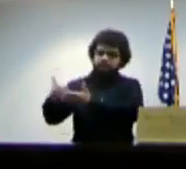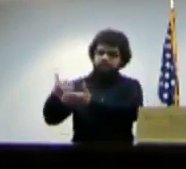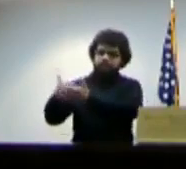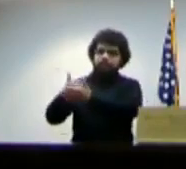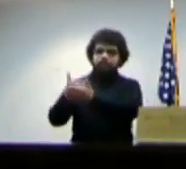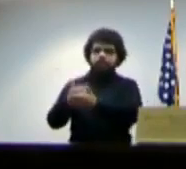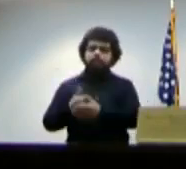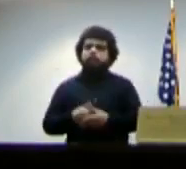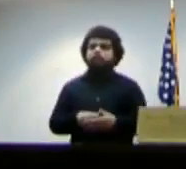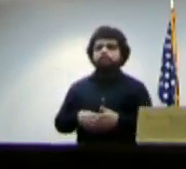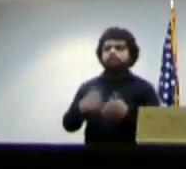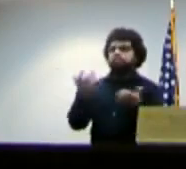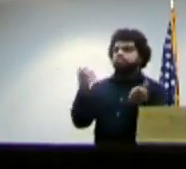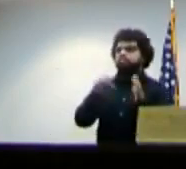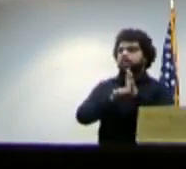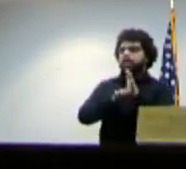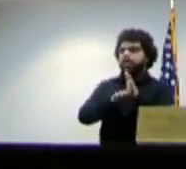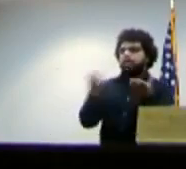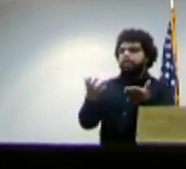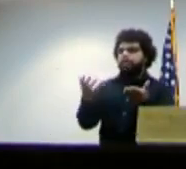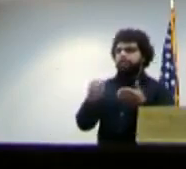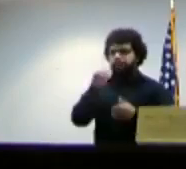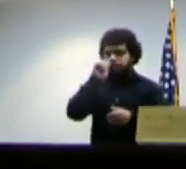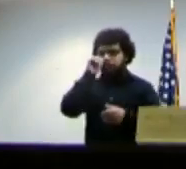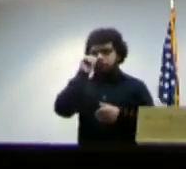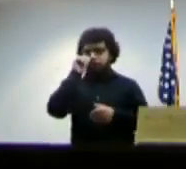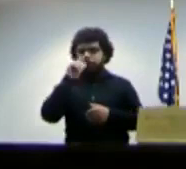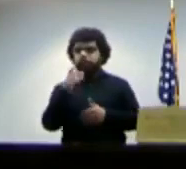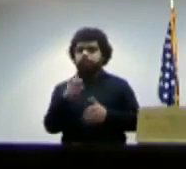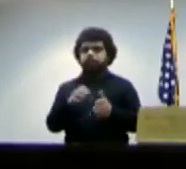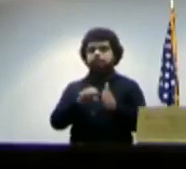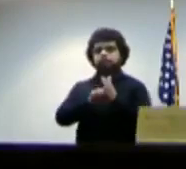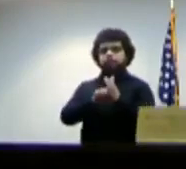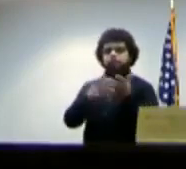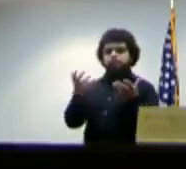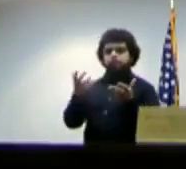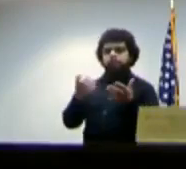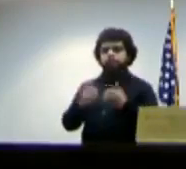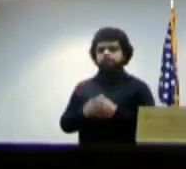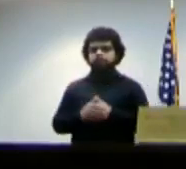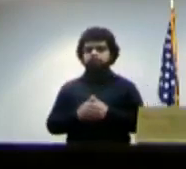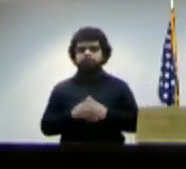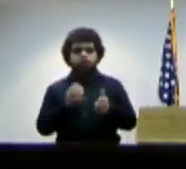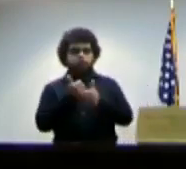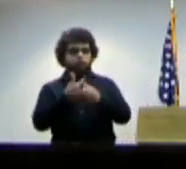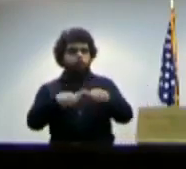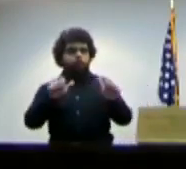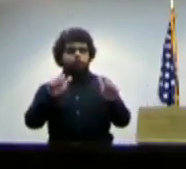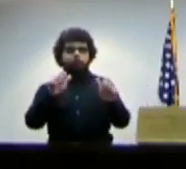negociado. Obviamente, nada se quita en piedra. Perdón, ¿cuáles unidades? Toda la flota de generación